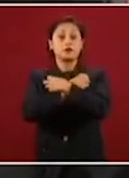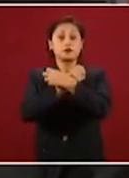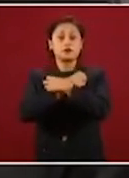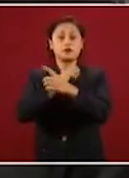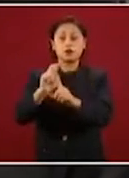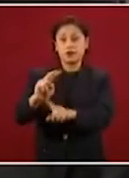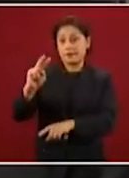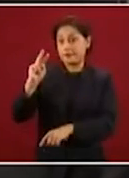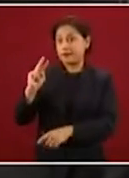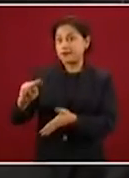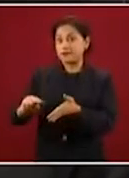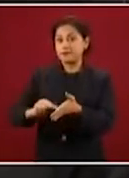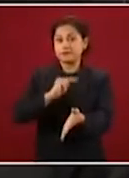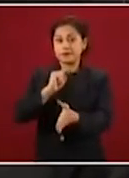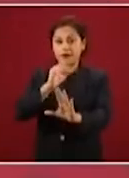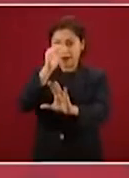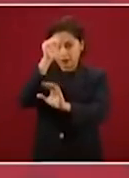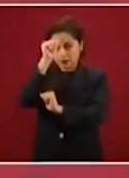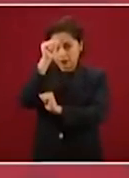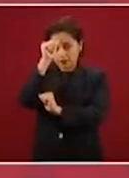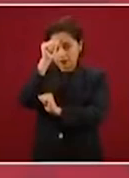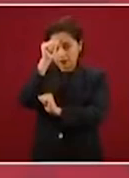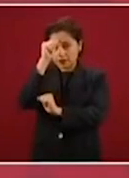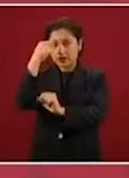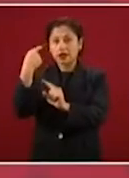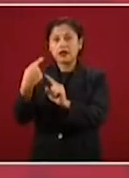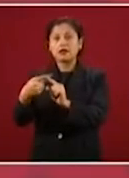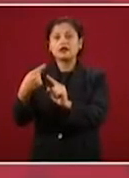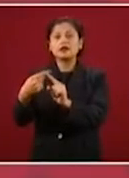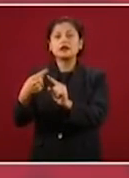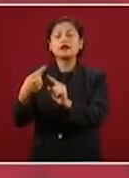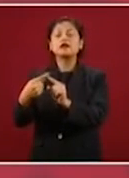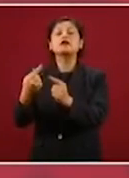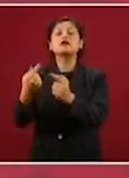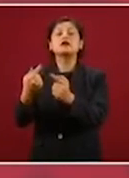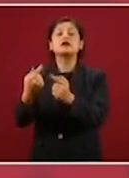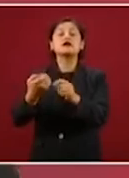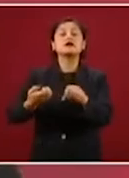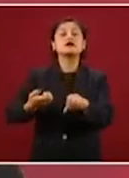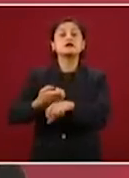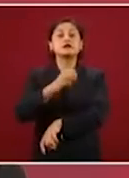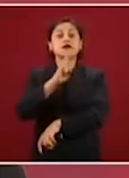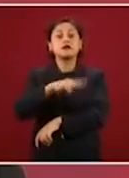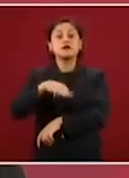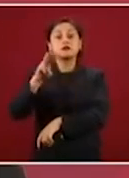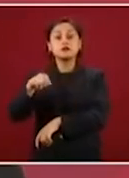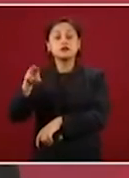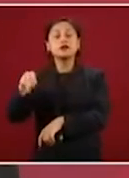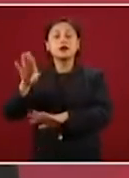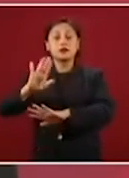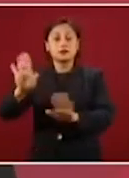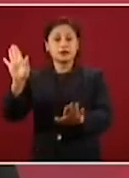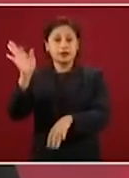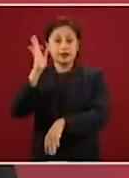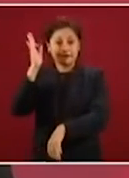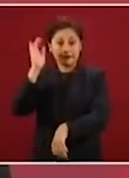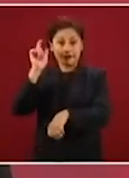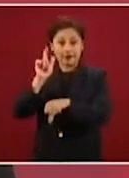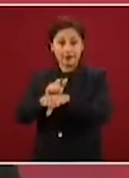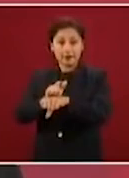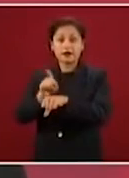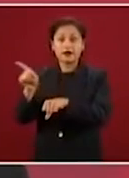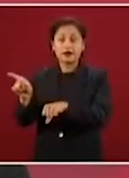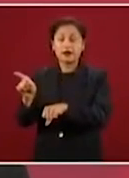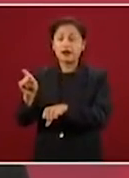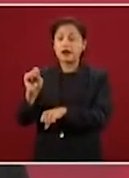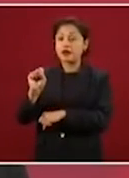viernes con el gobierno de Michoacán, ya la federalización de los servicios